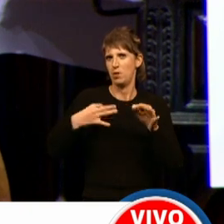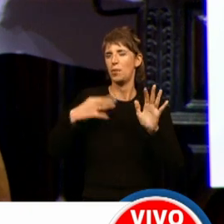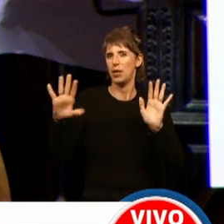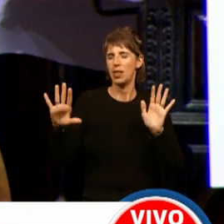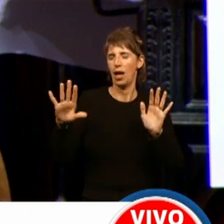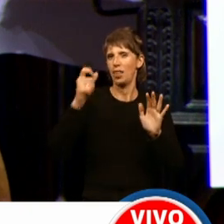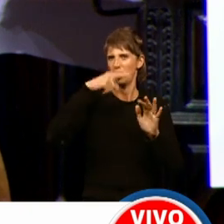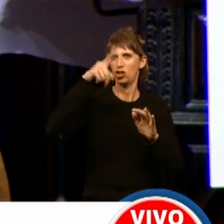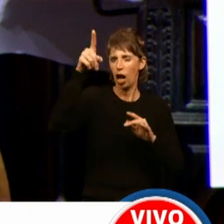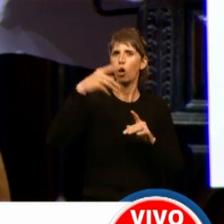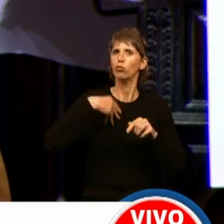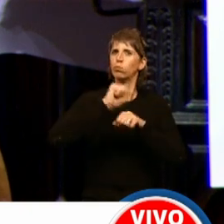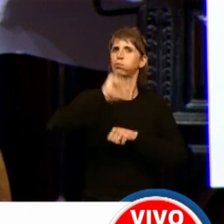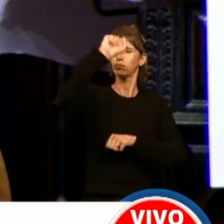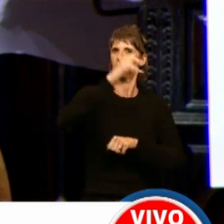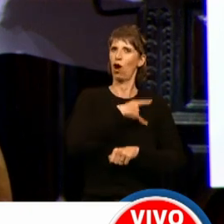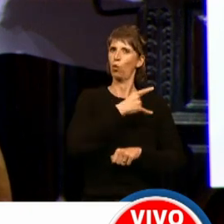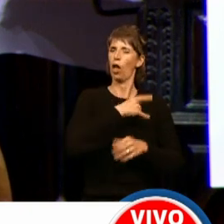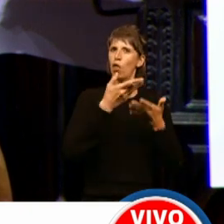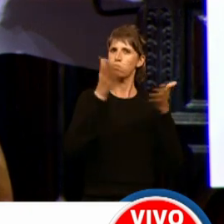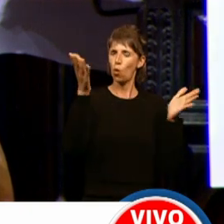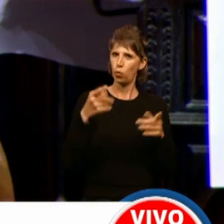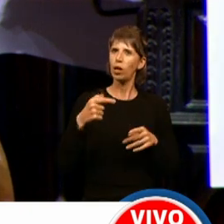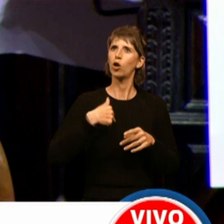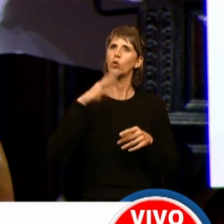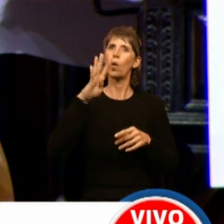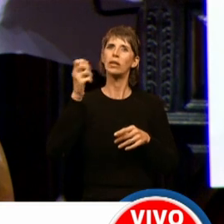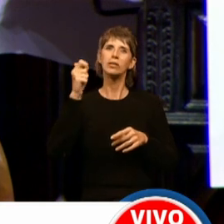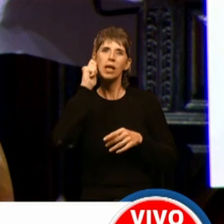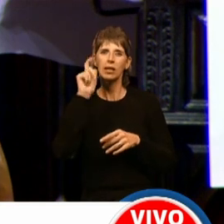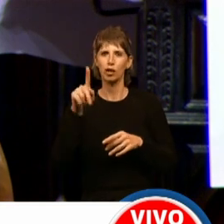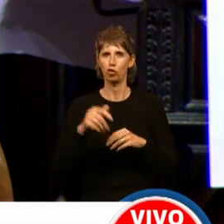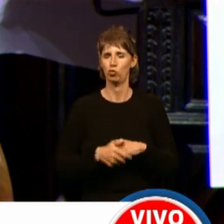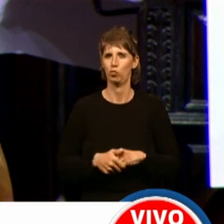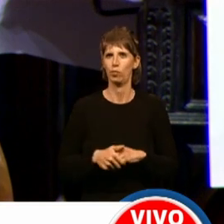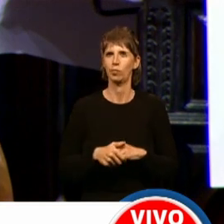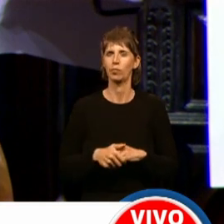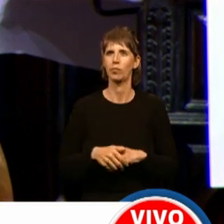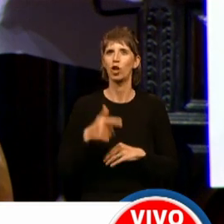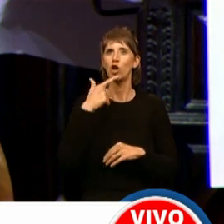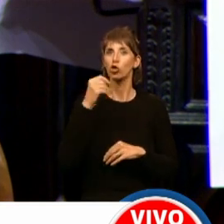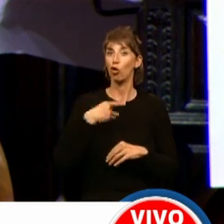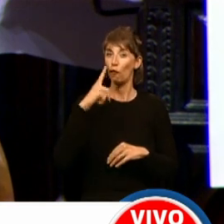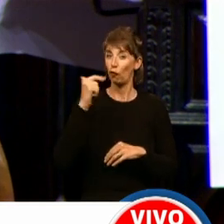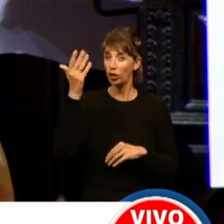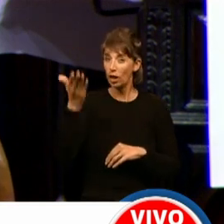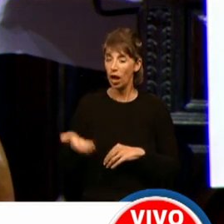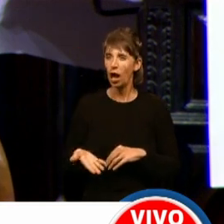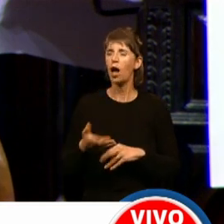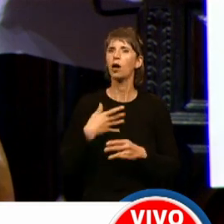egresada de la universidad pública y que tiene 46 años sofía escrito